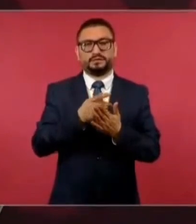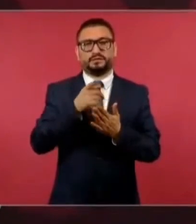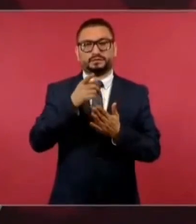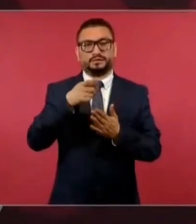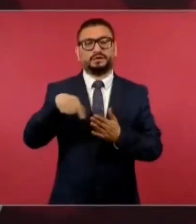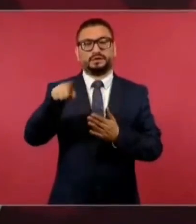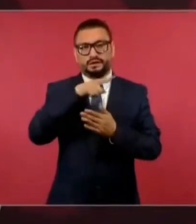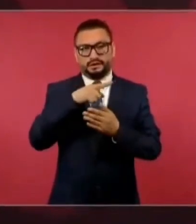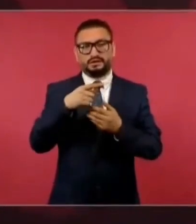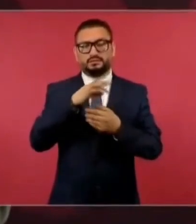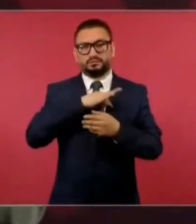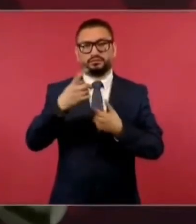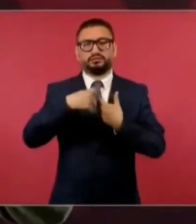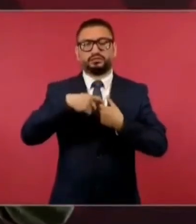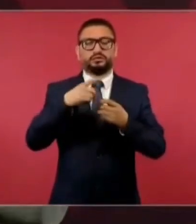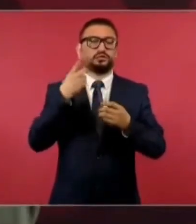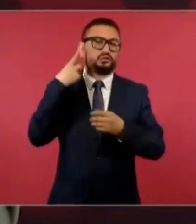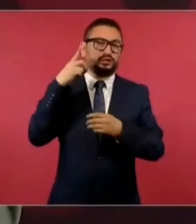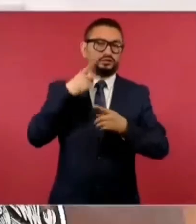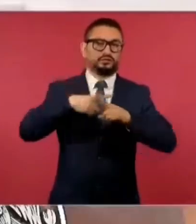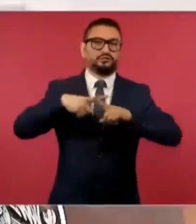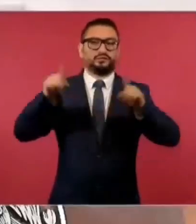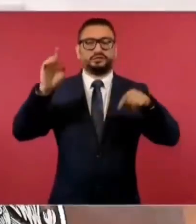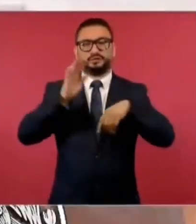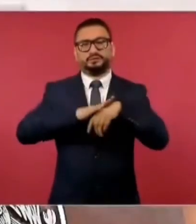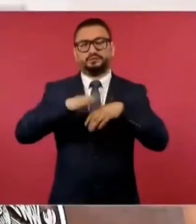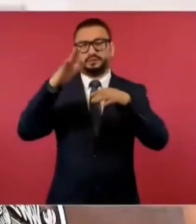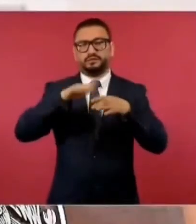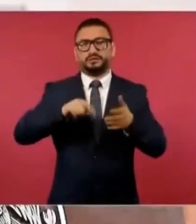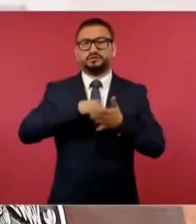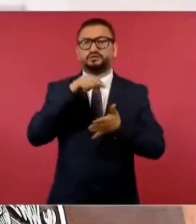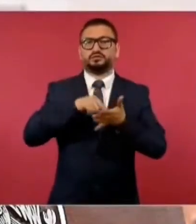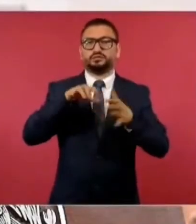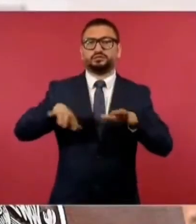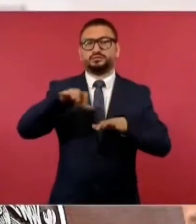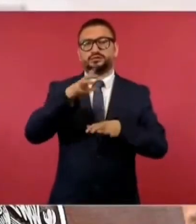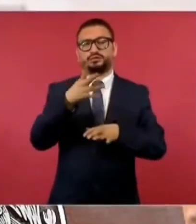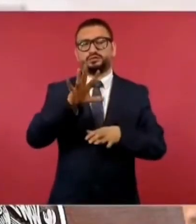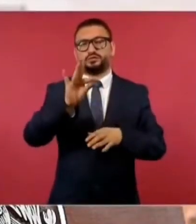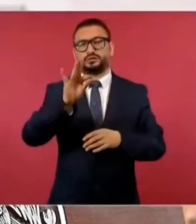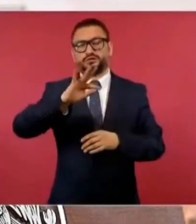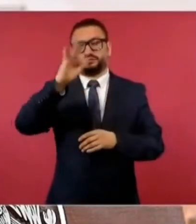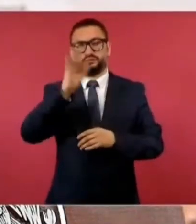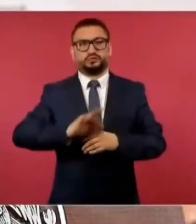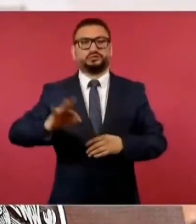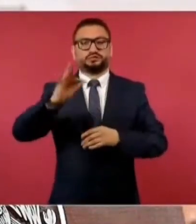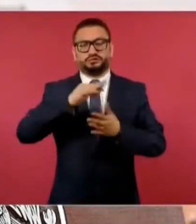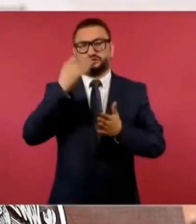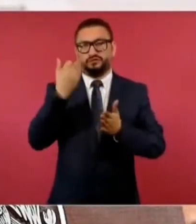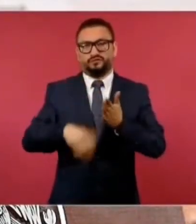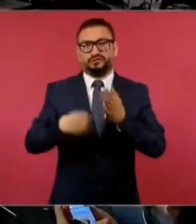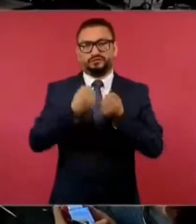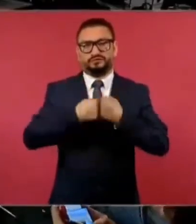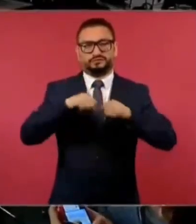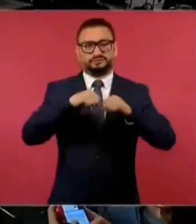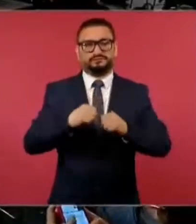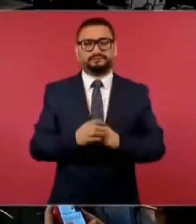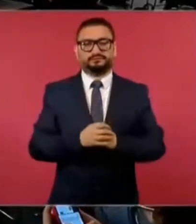El caso de Durango es distinto. Durango sí tiene zonas, cerca del 40% de la población, que carece de seguridad social.